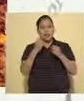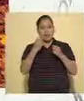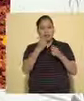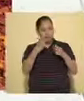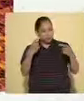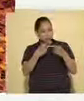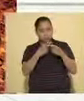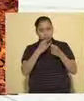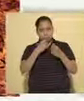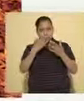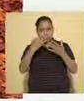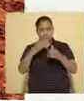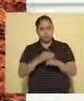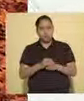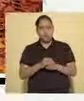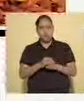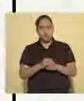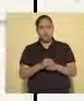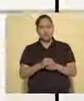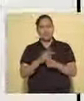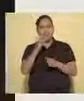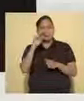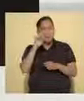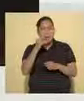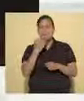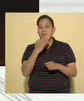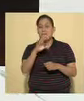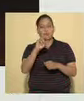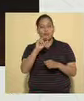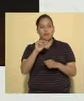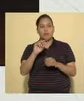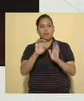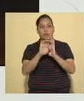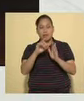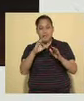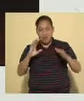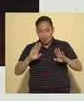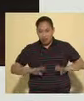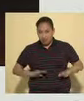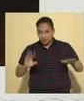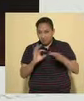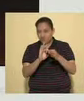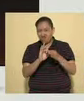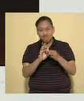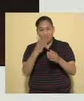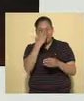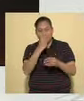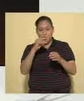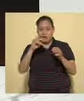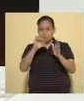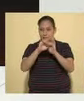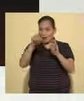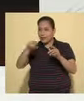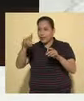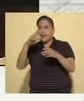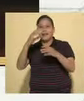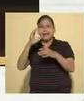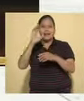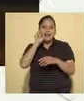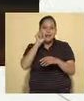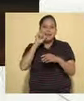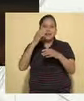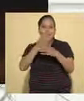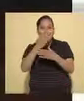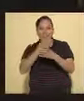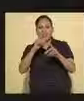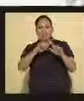contraste. Y no se ve bien, en el sentido en que no se ve armónico y no se ve bello, al final de cuentas. Es exactamente lo mismo